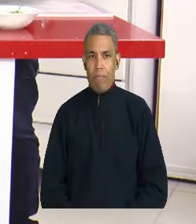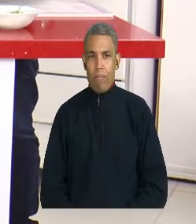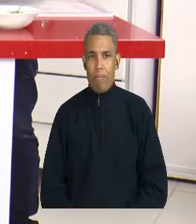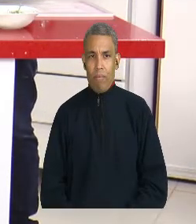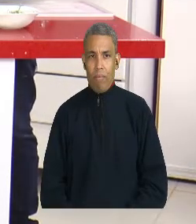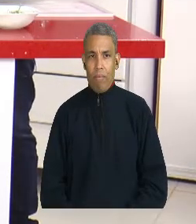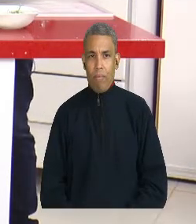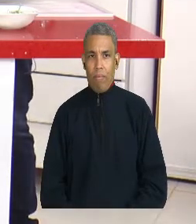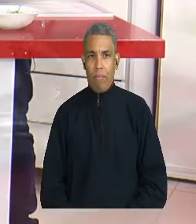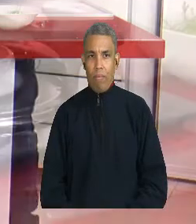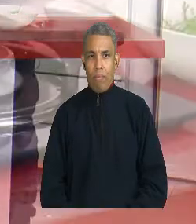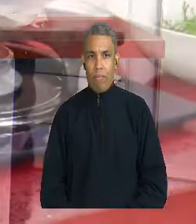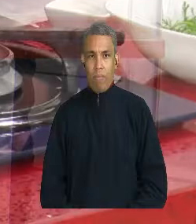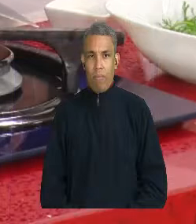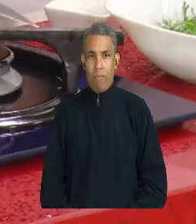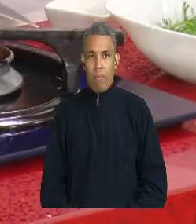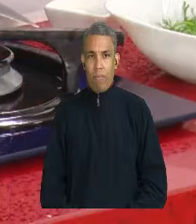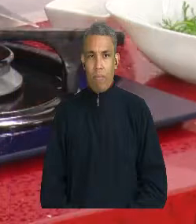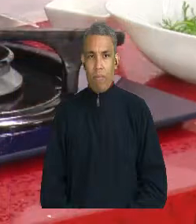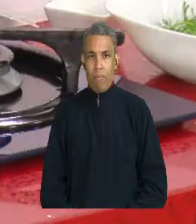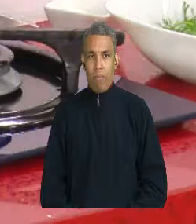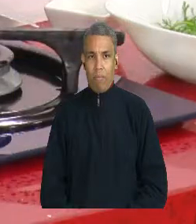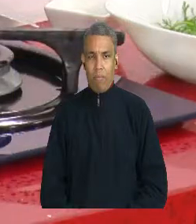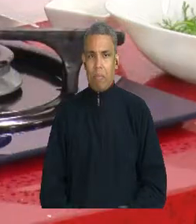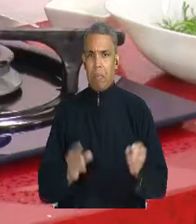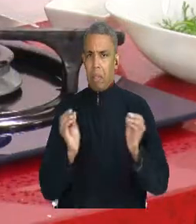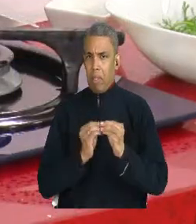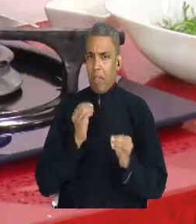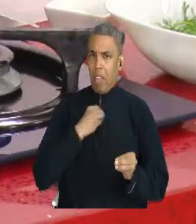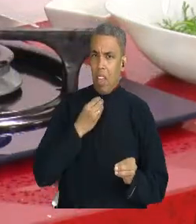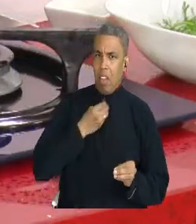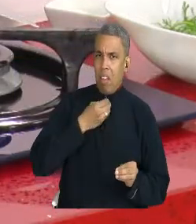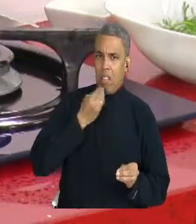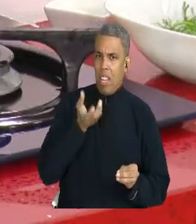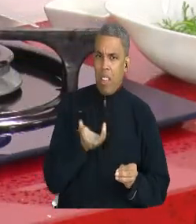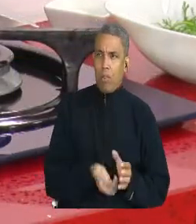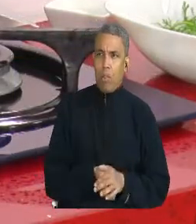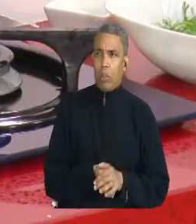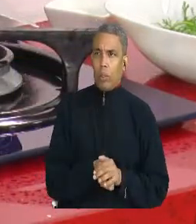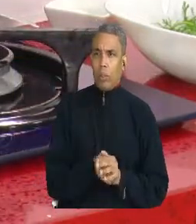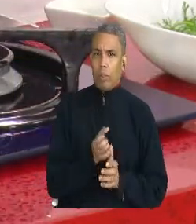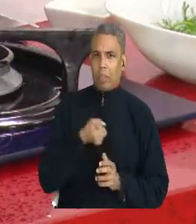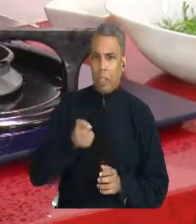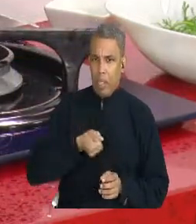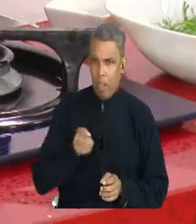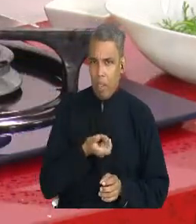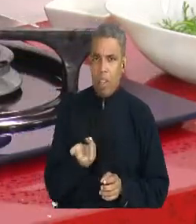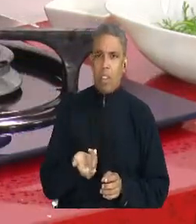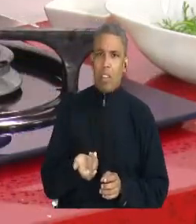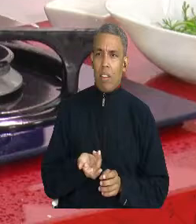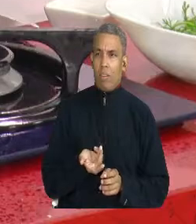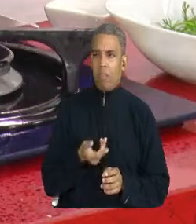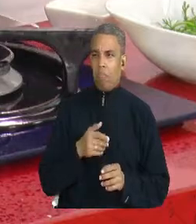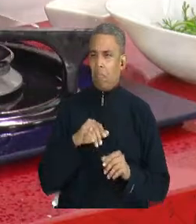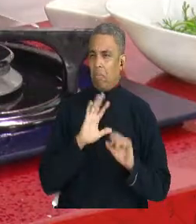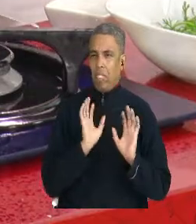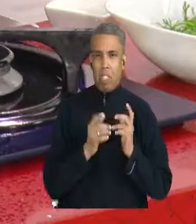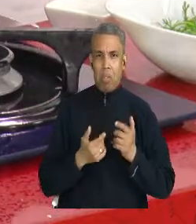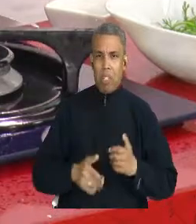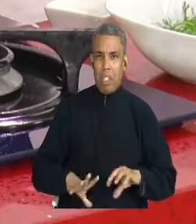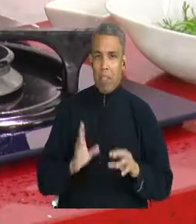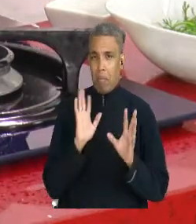grandecita de frutos secos? Sí, aquí le pueden agregar los frutos secos que ustedes tengan en casa, los que deseen. ¿Sí? Yo en esta ocasión utilicé una